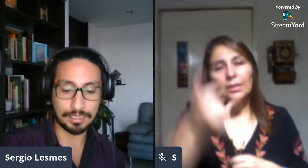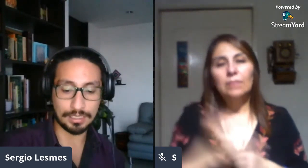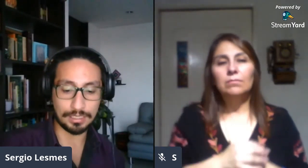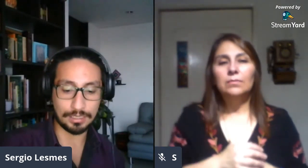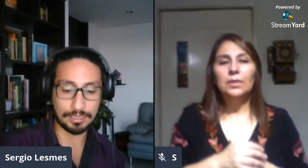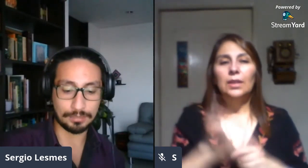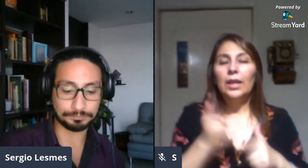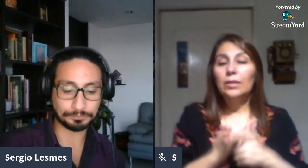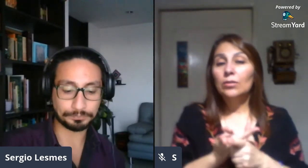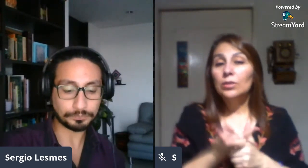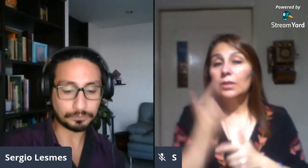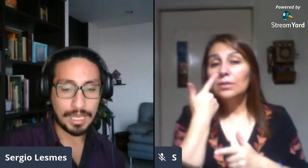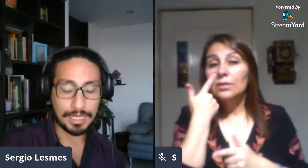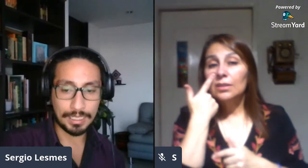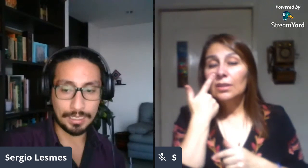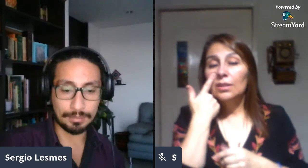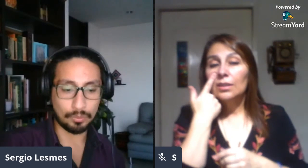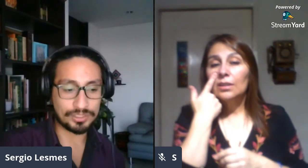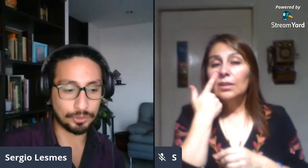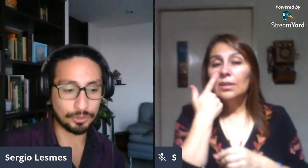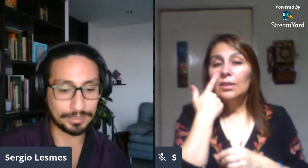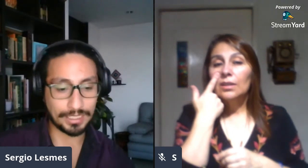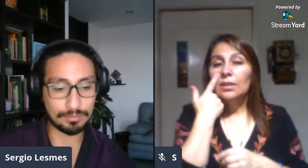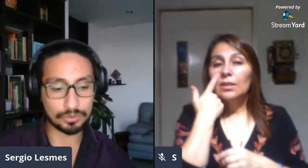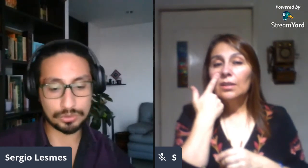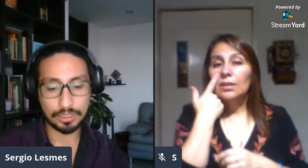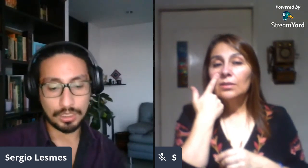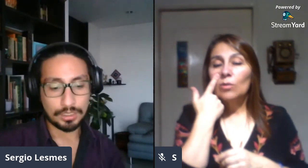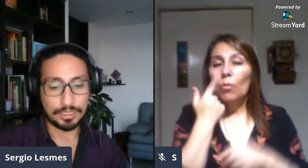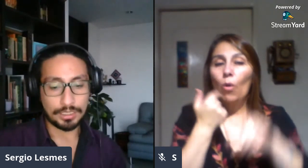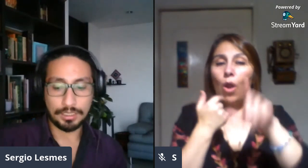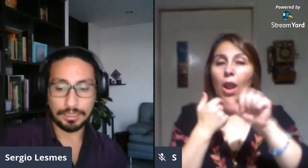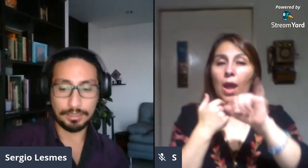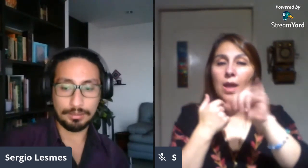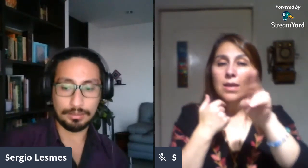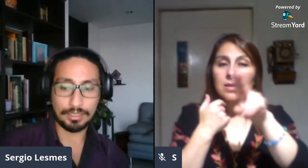Alanis a cuestionar, digamos,